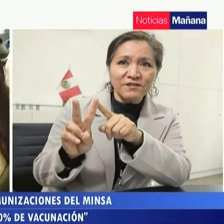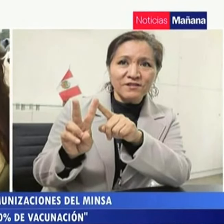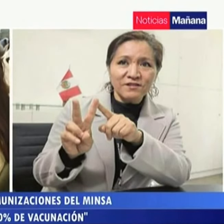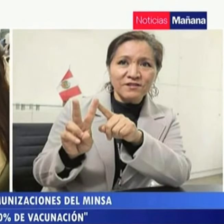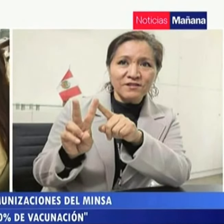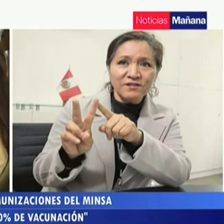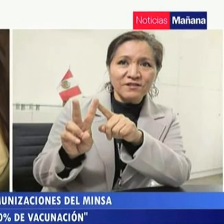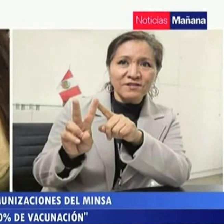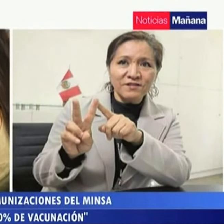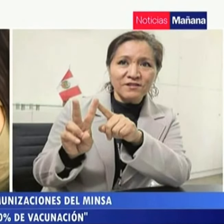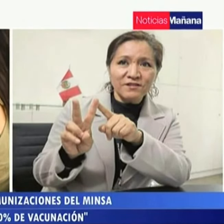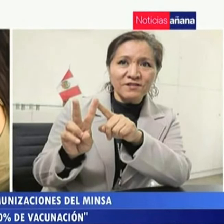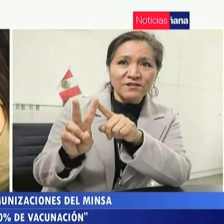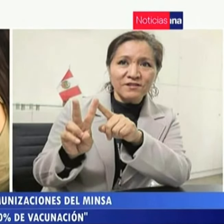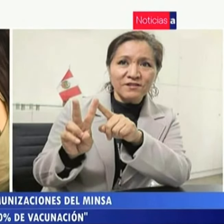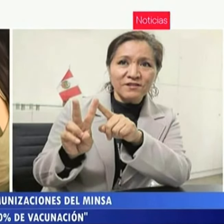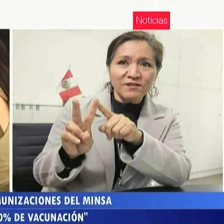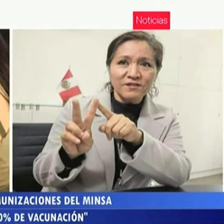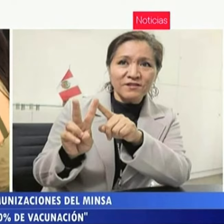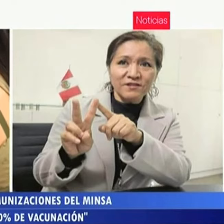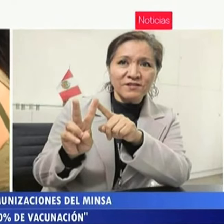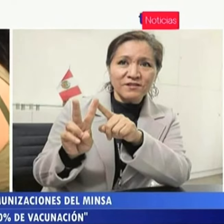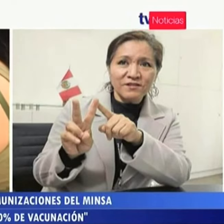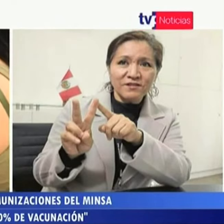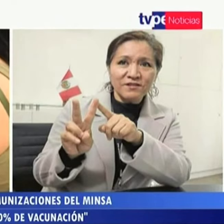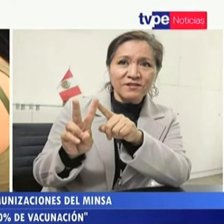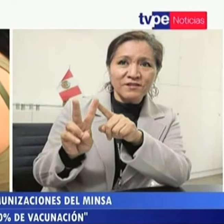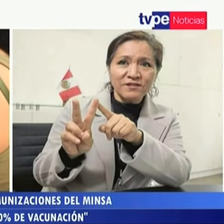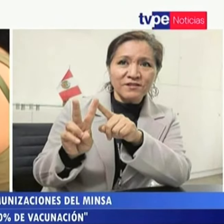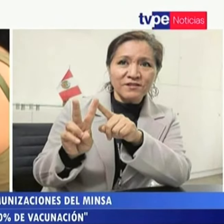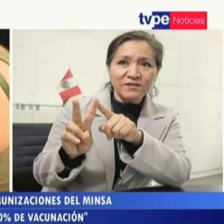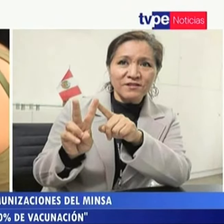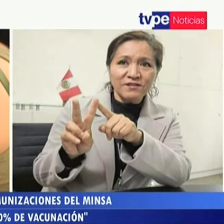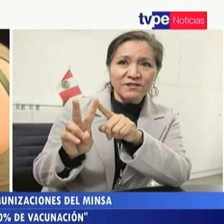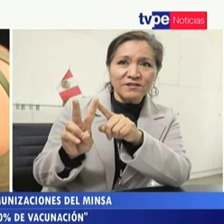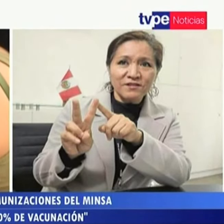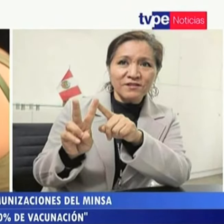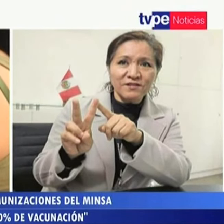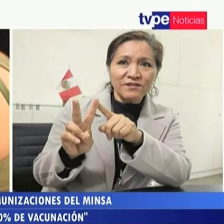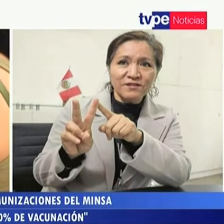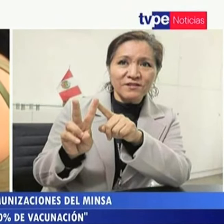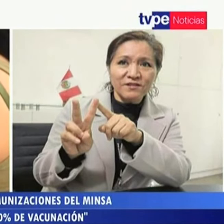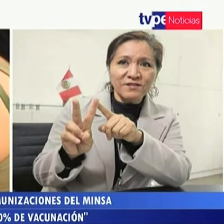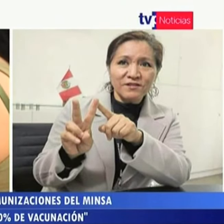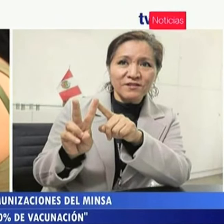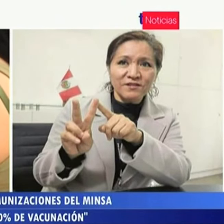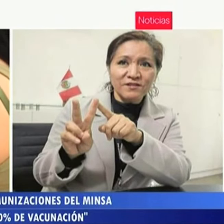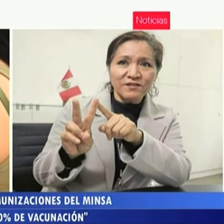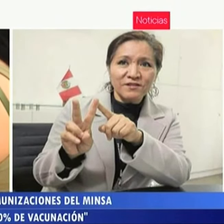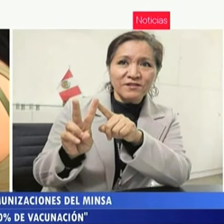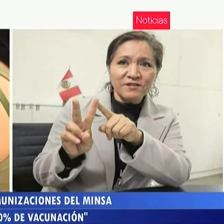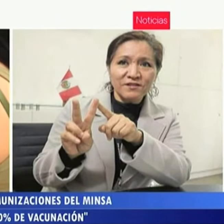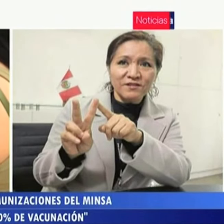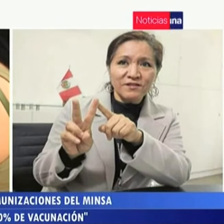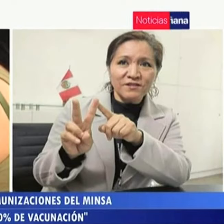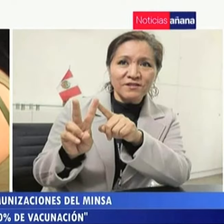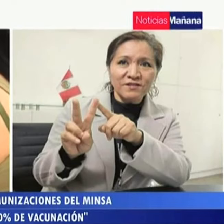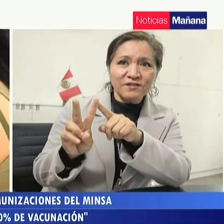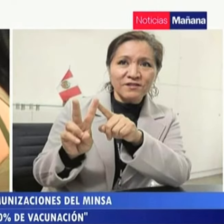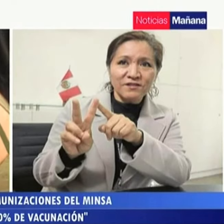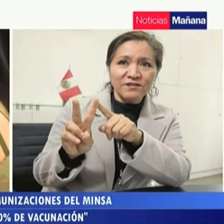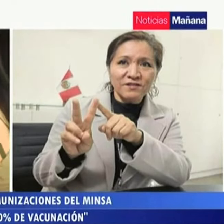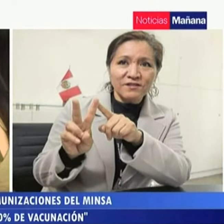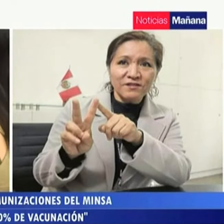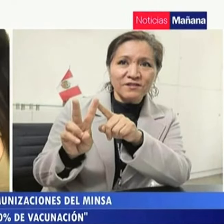es vemos cómo copar la utilización de todas las vacunas, y si se pierde una o dos dosis, pues está considerado como